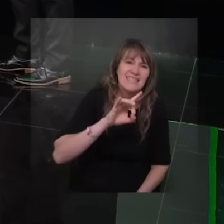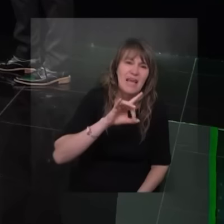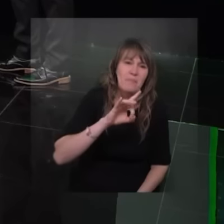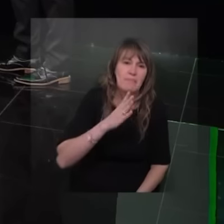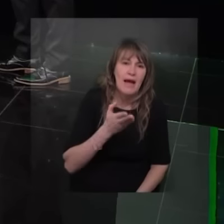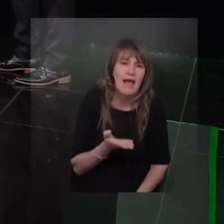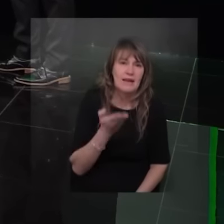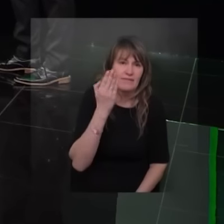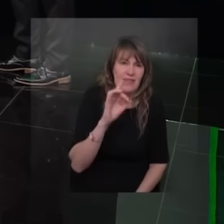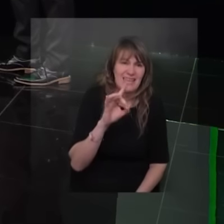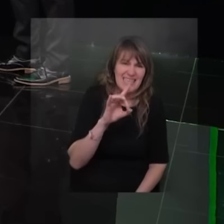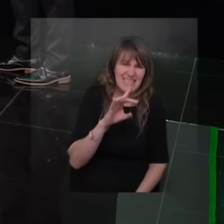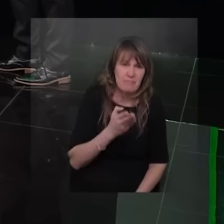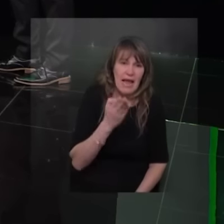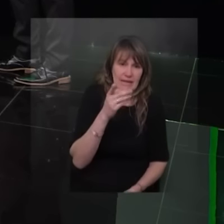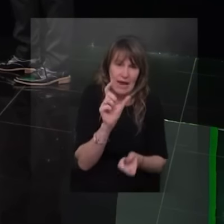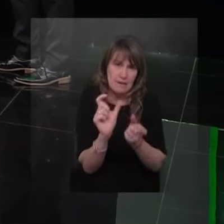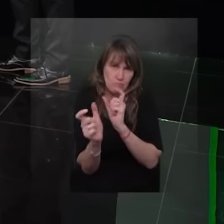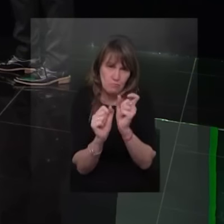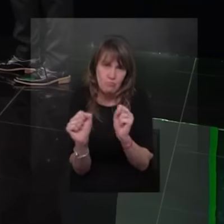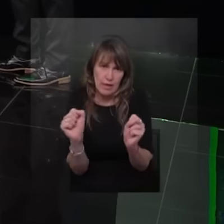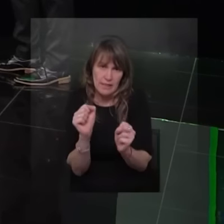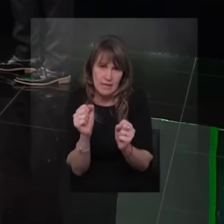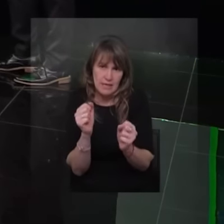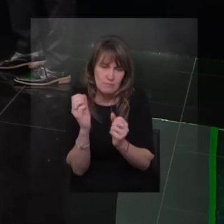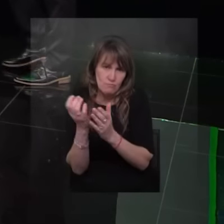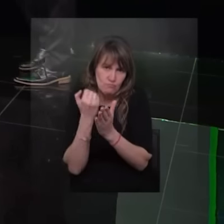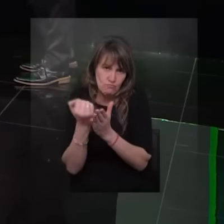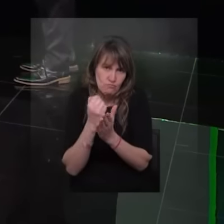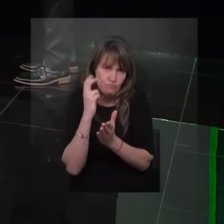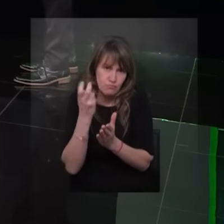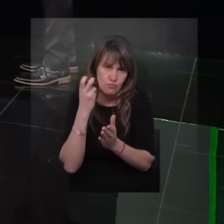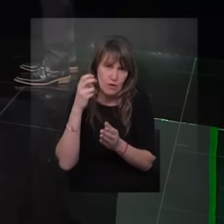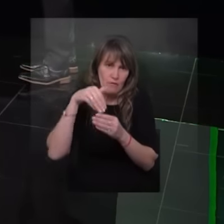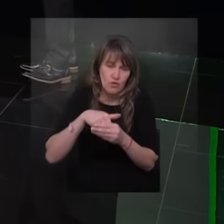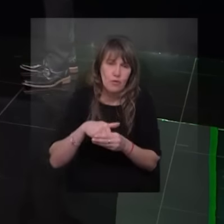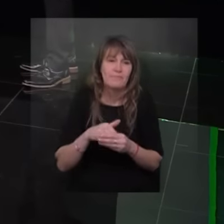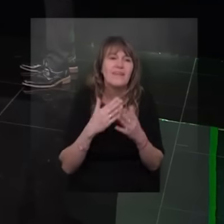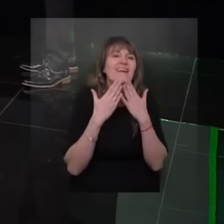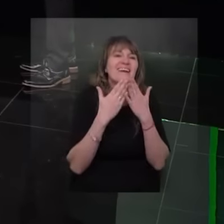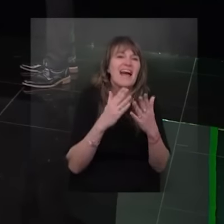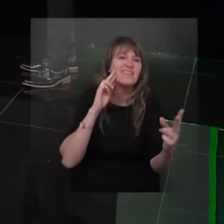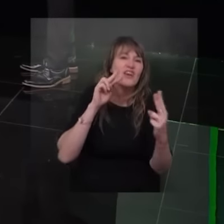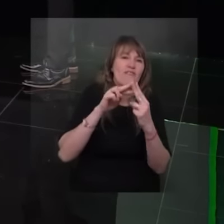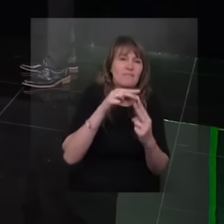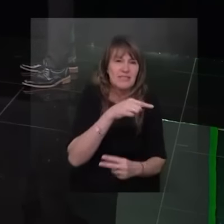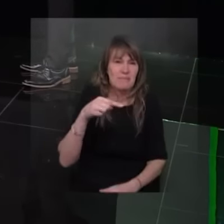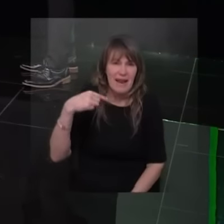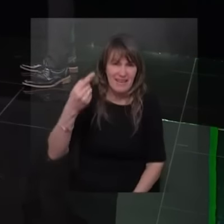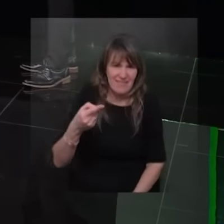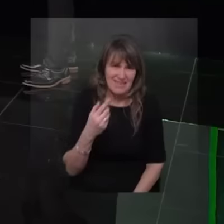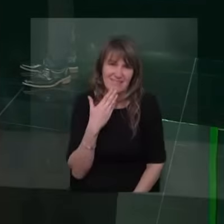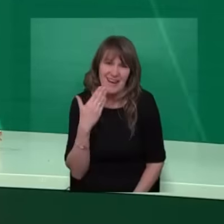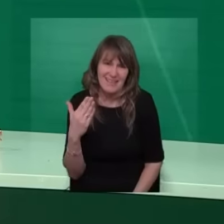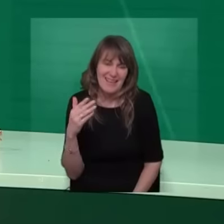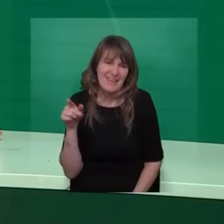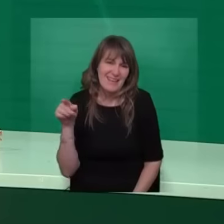eventualmente pele Gracias Alejandra y hasta la semana que viene hasta la semana que viene seguimos haciendo mbd noticias sigue